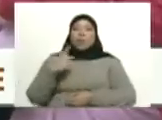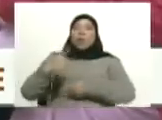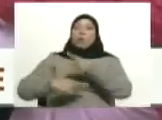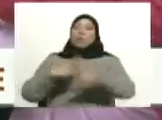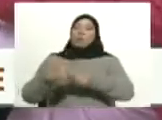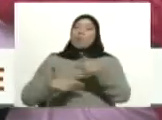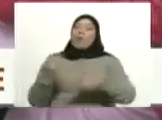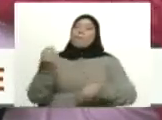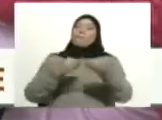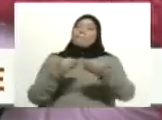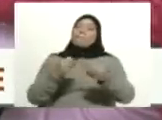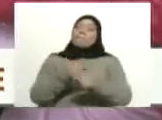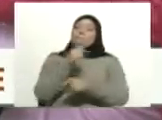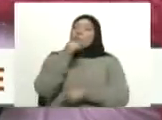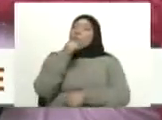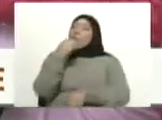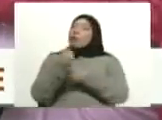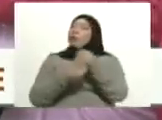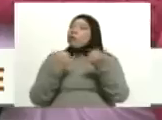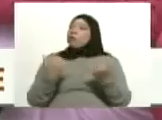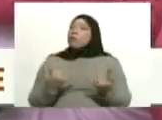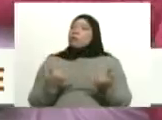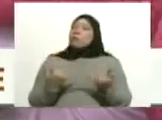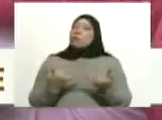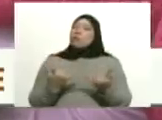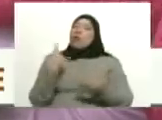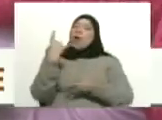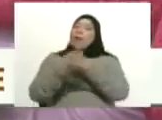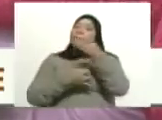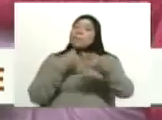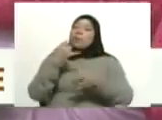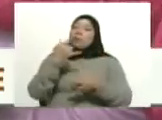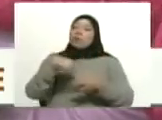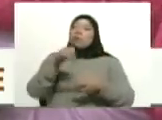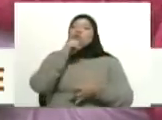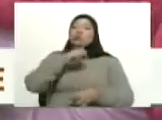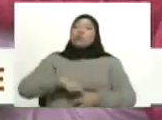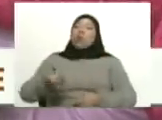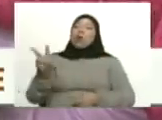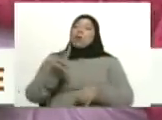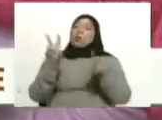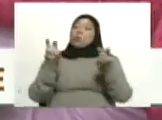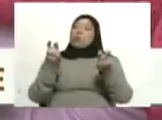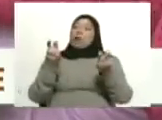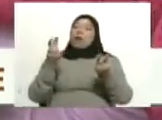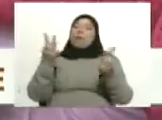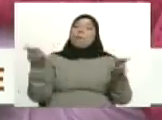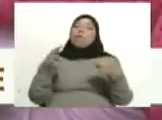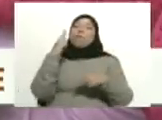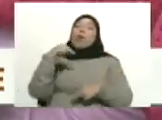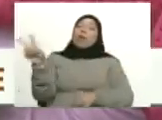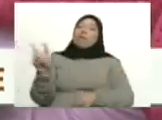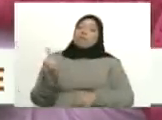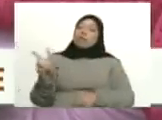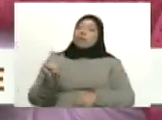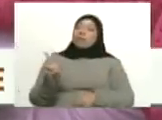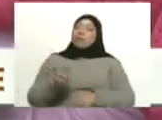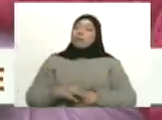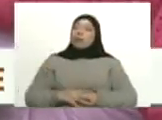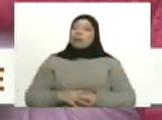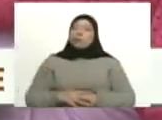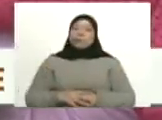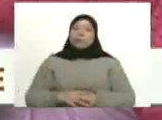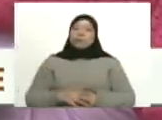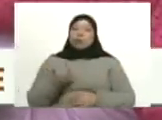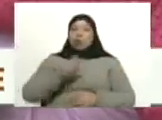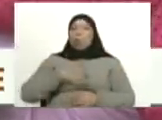del más amplio consenso que se haya dado en la historia reciente de la República Bolivariana de Venezuela.